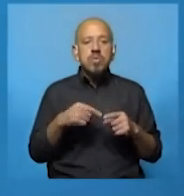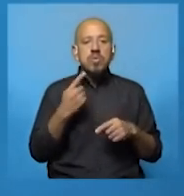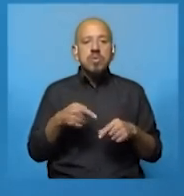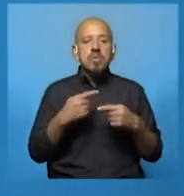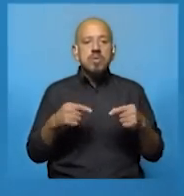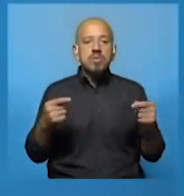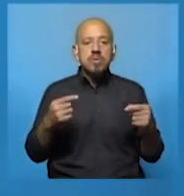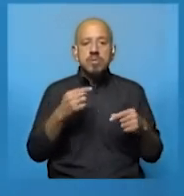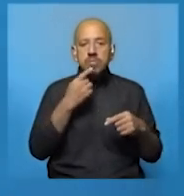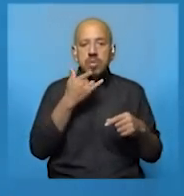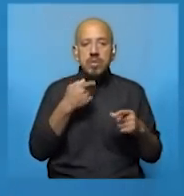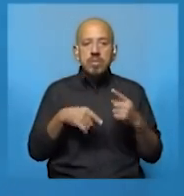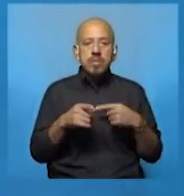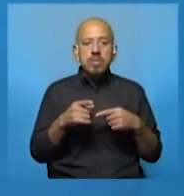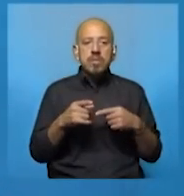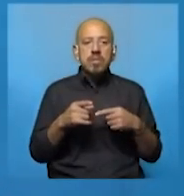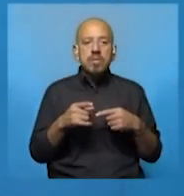con esto por ejemplo